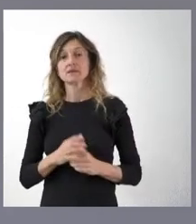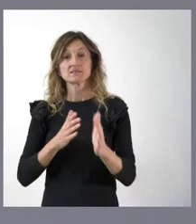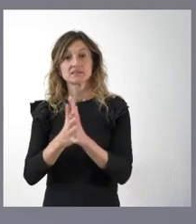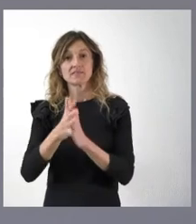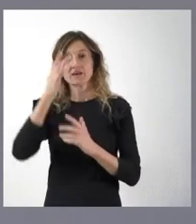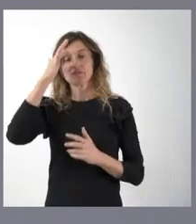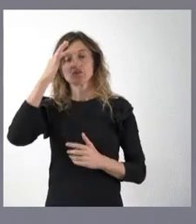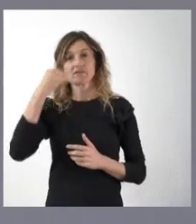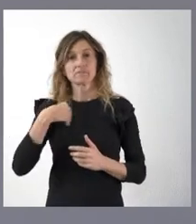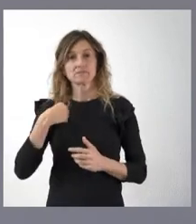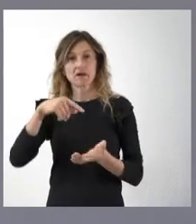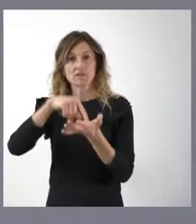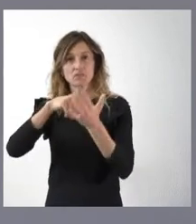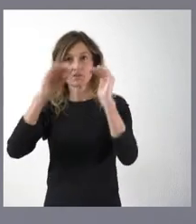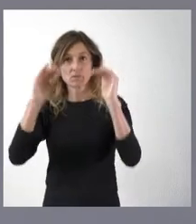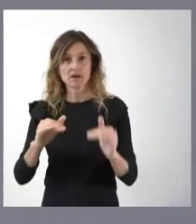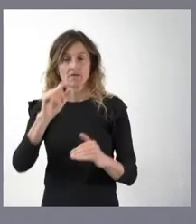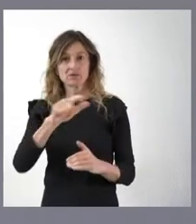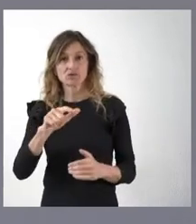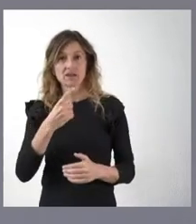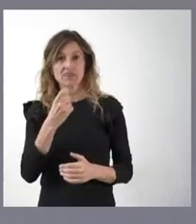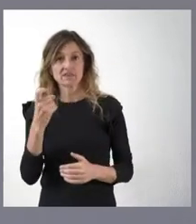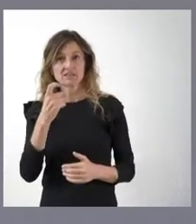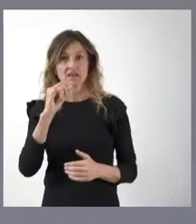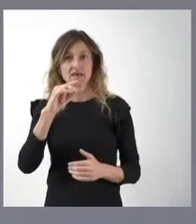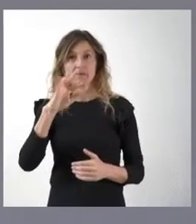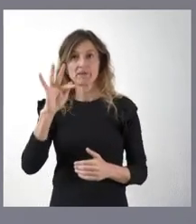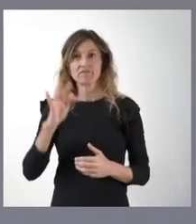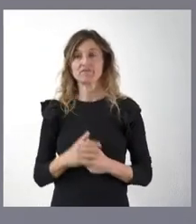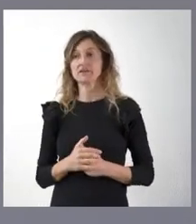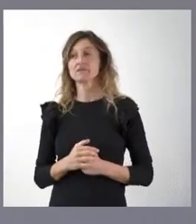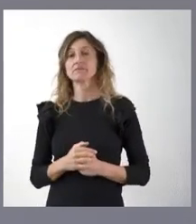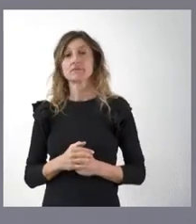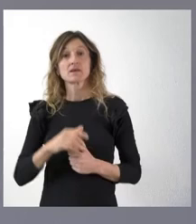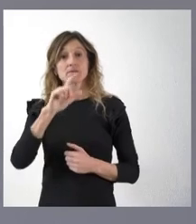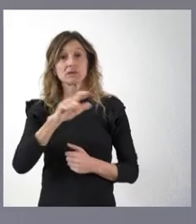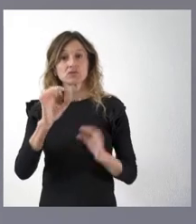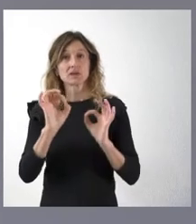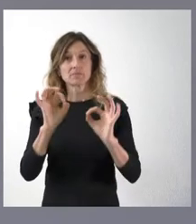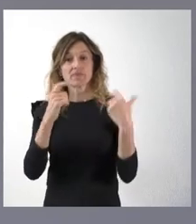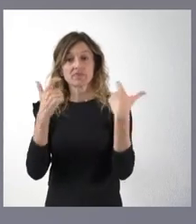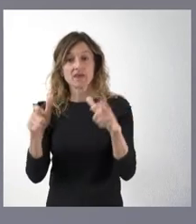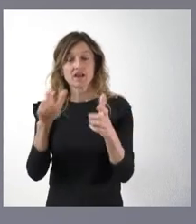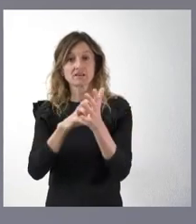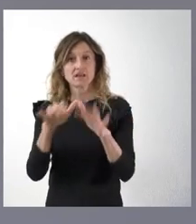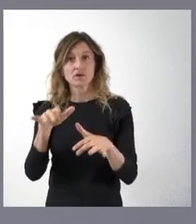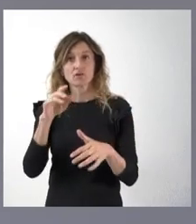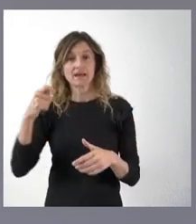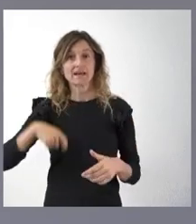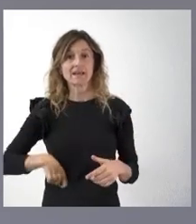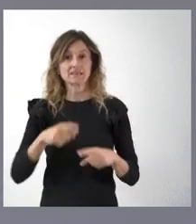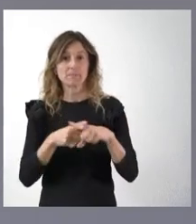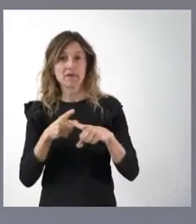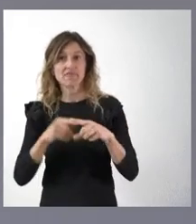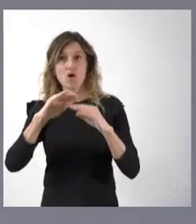misma filosofía que es bajar impuestos a las personas a través del irpf especialmente a aquellas personas en el caso de Castilla y león que tienen rentas medias y